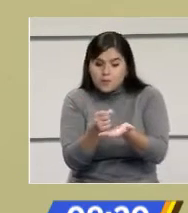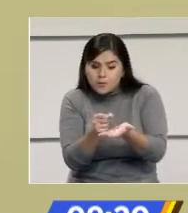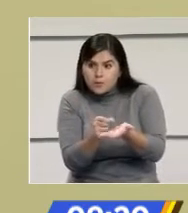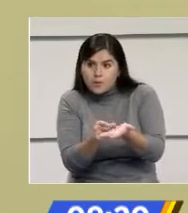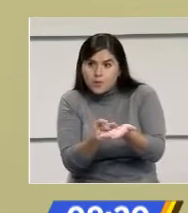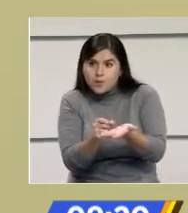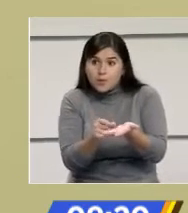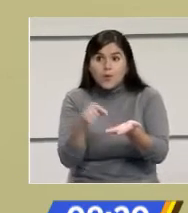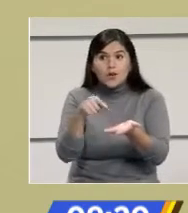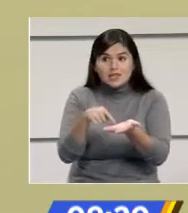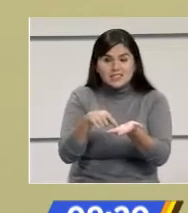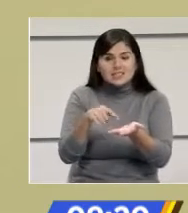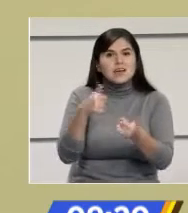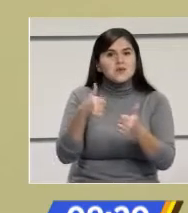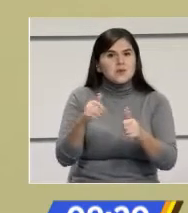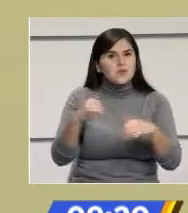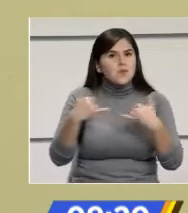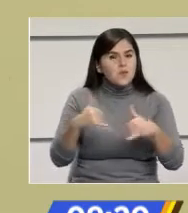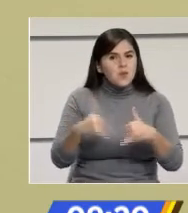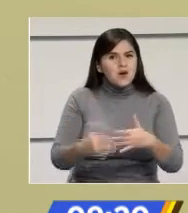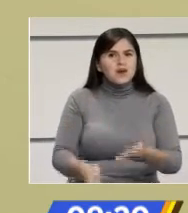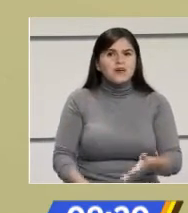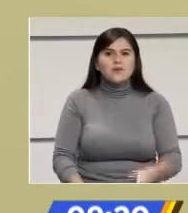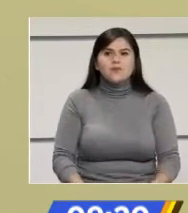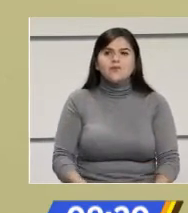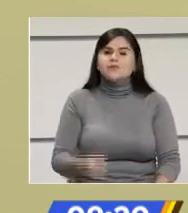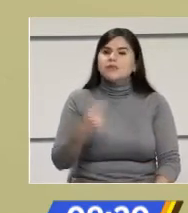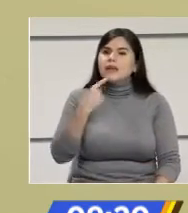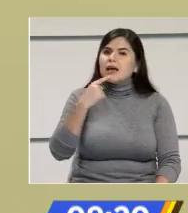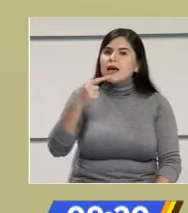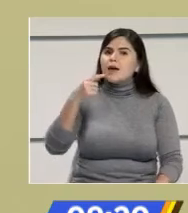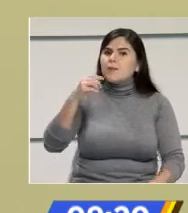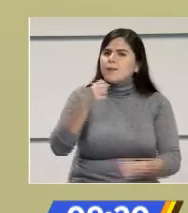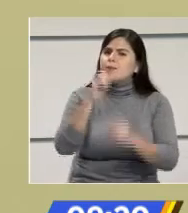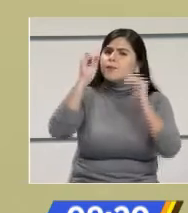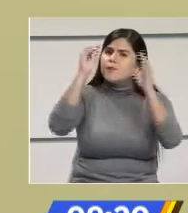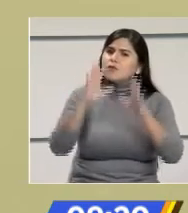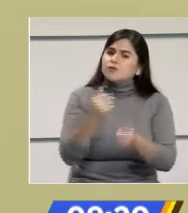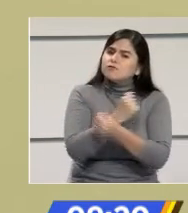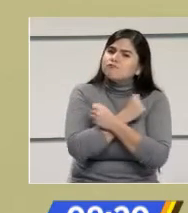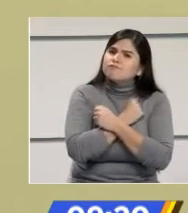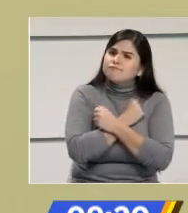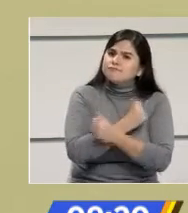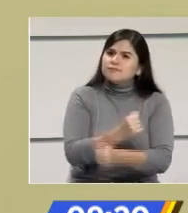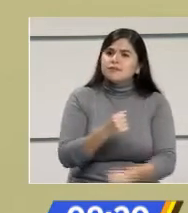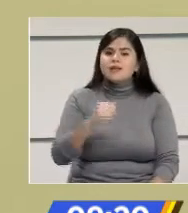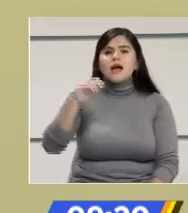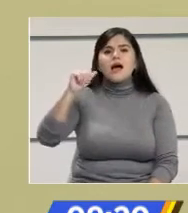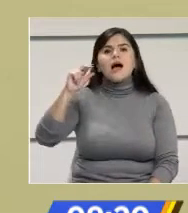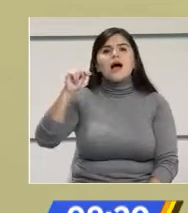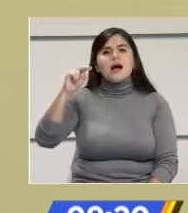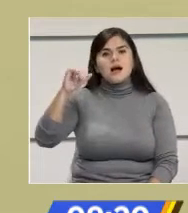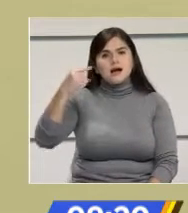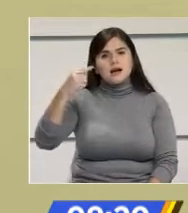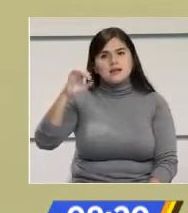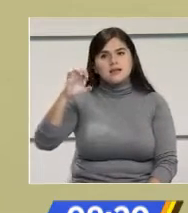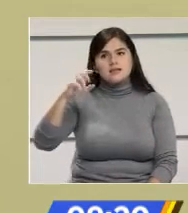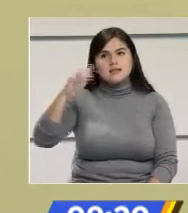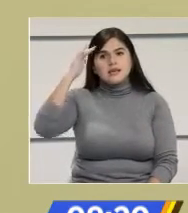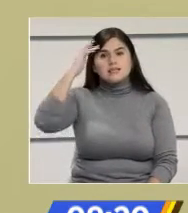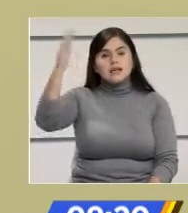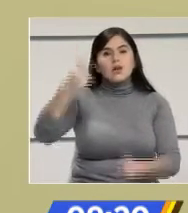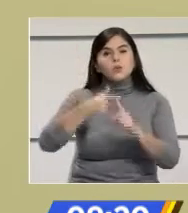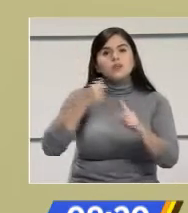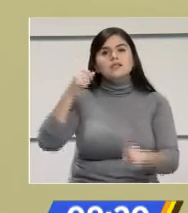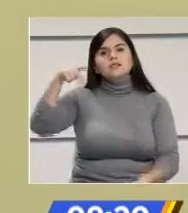dijeron. Pío Brown dice, profe, lo quiero mucho. Nadia Solano dice, mi hija Angie les manda saludos desde Tufares de